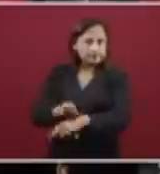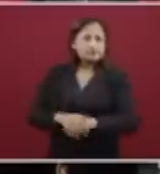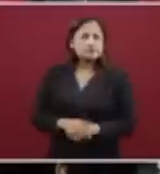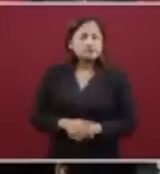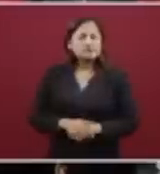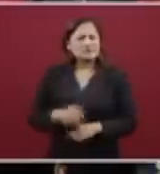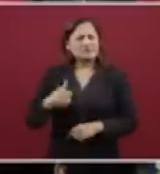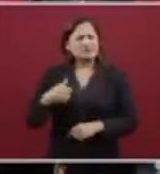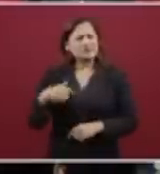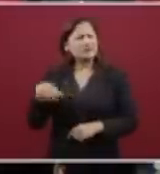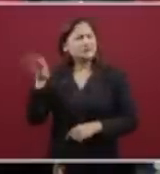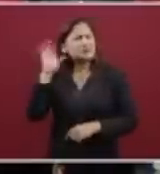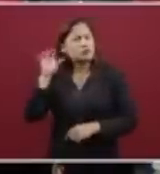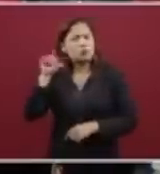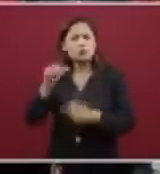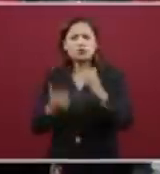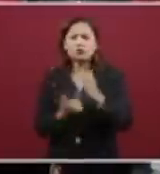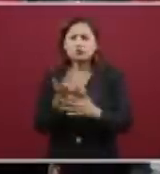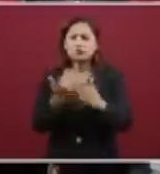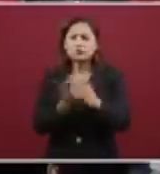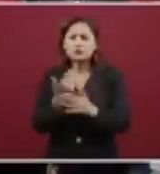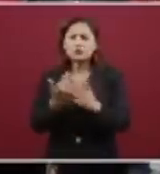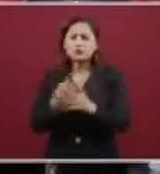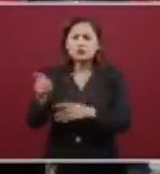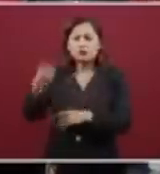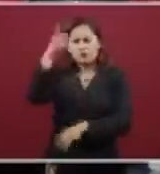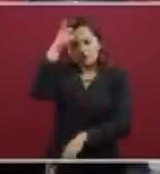al director de reforma